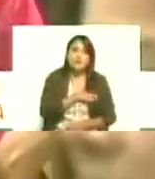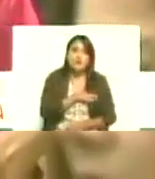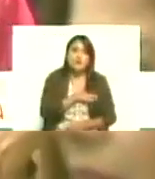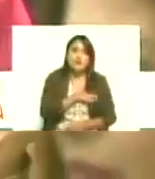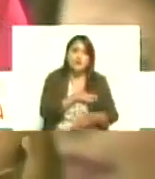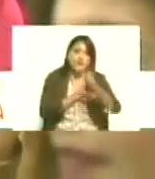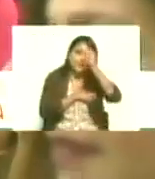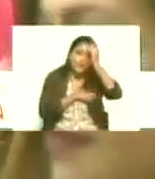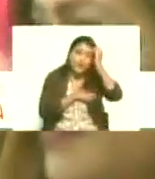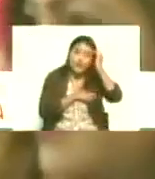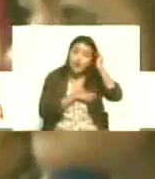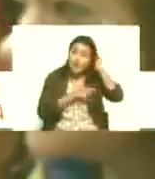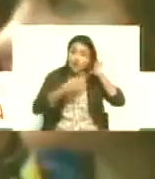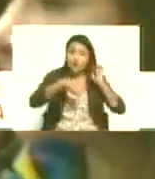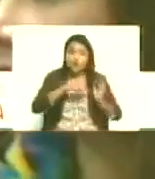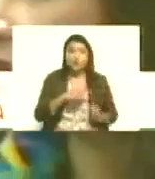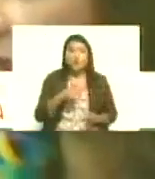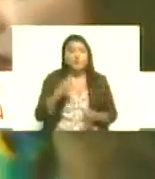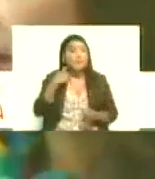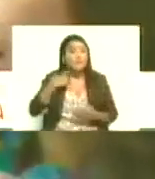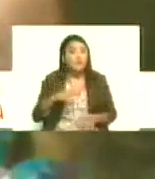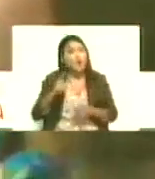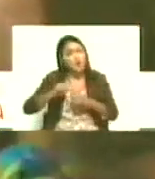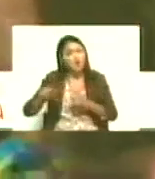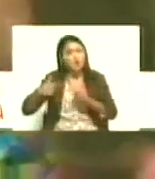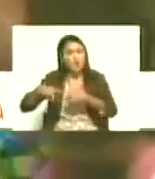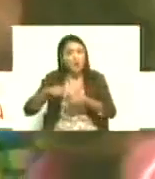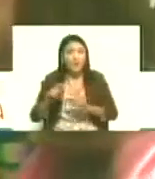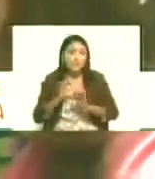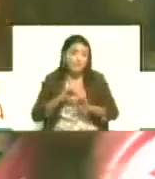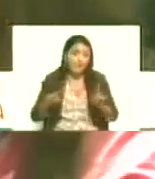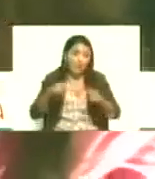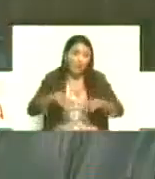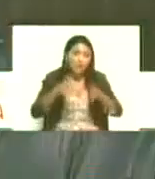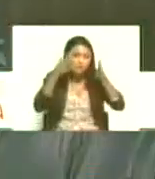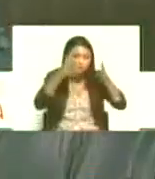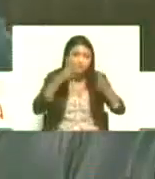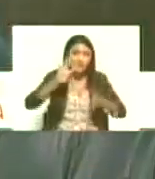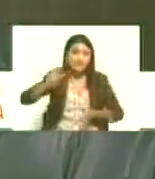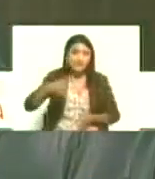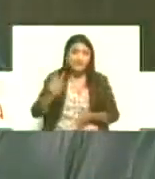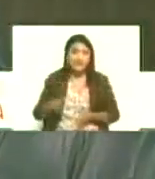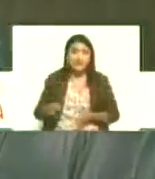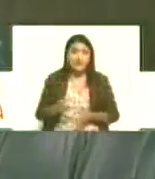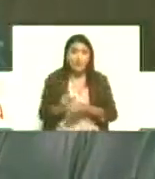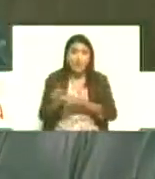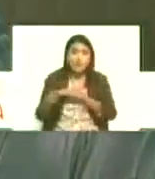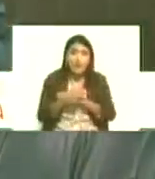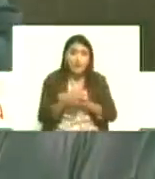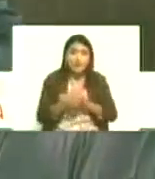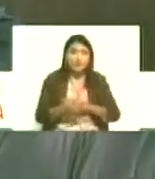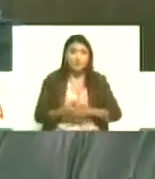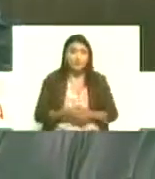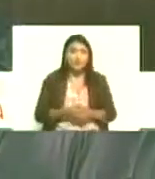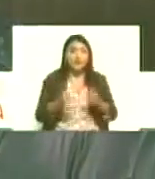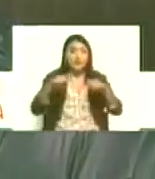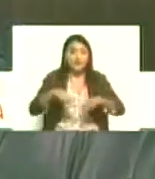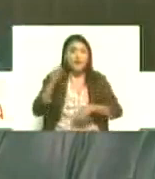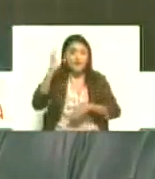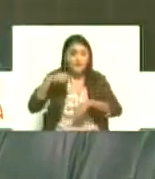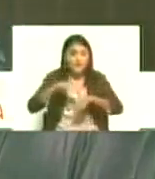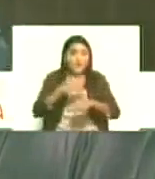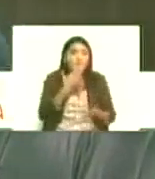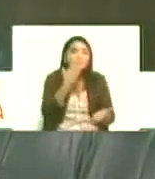único que hemos perdido otras partes, pero hoy lo que nos ocupa es el Esequibo, y ese Esequibo, este Parlamento, yo